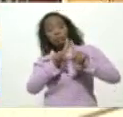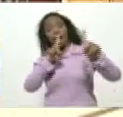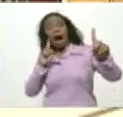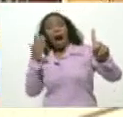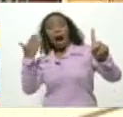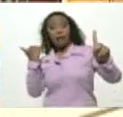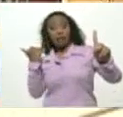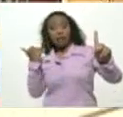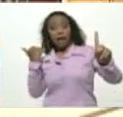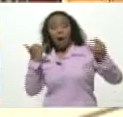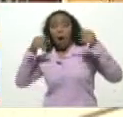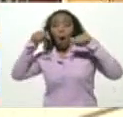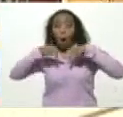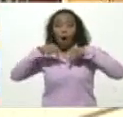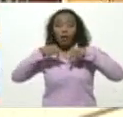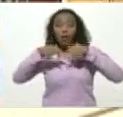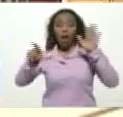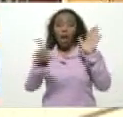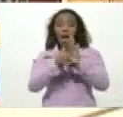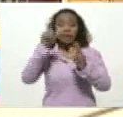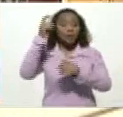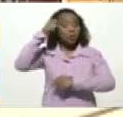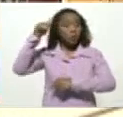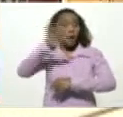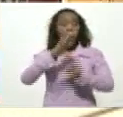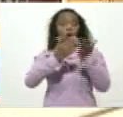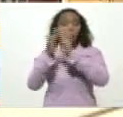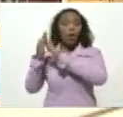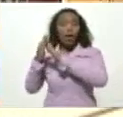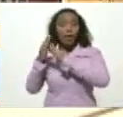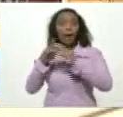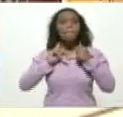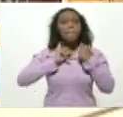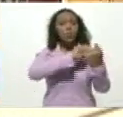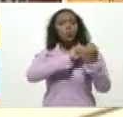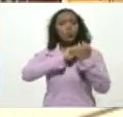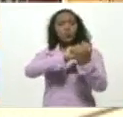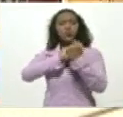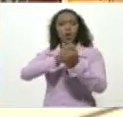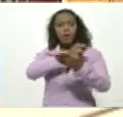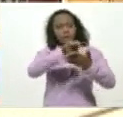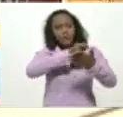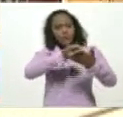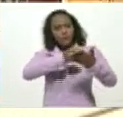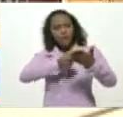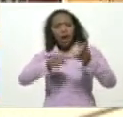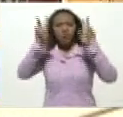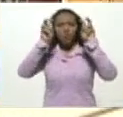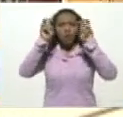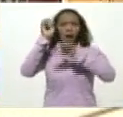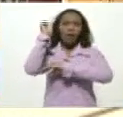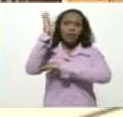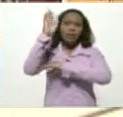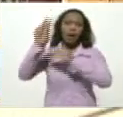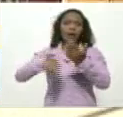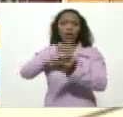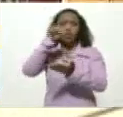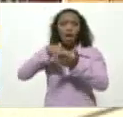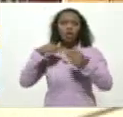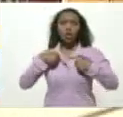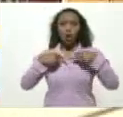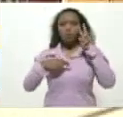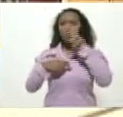hoy con la ley de ciudades comunales siendo debatida y escrita por la nueva Asamblea Nacional, yo veo cada